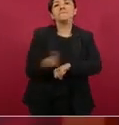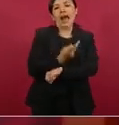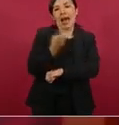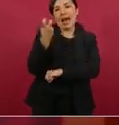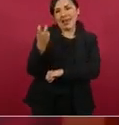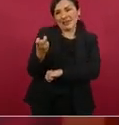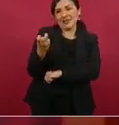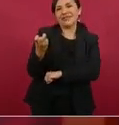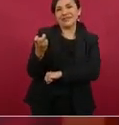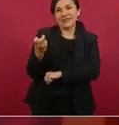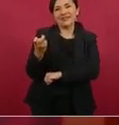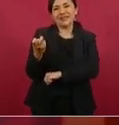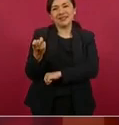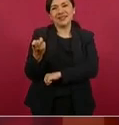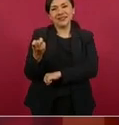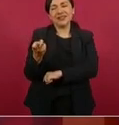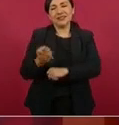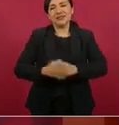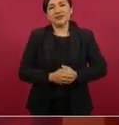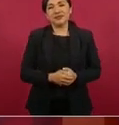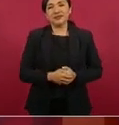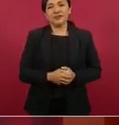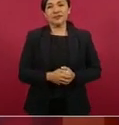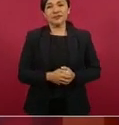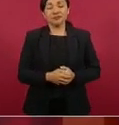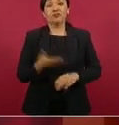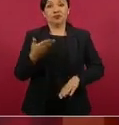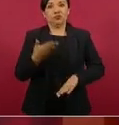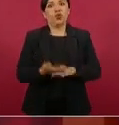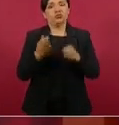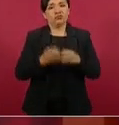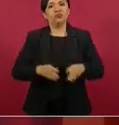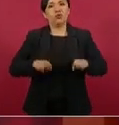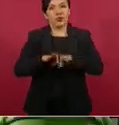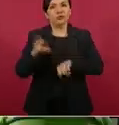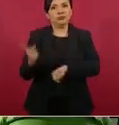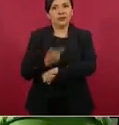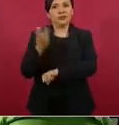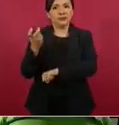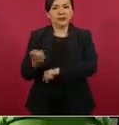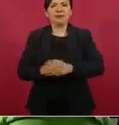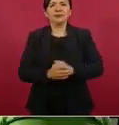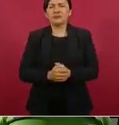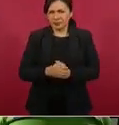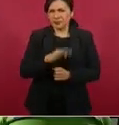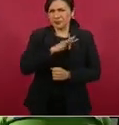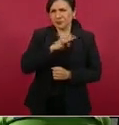este suceso importante. ¿Tendrás el…?